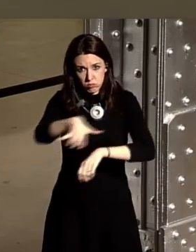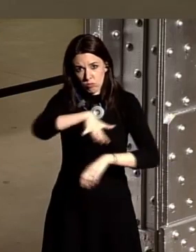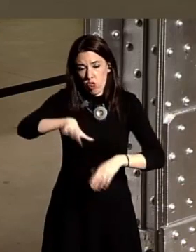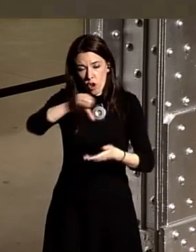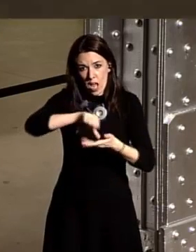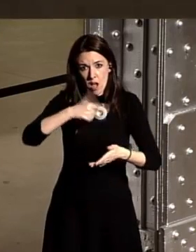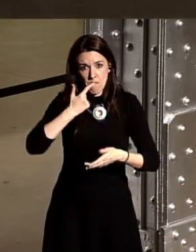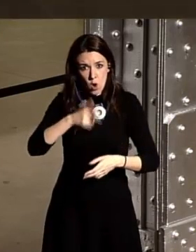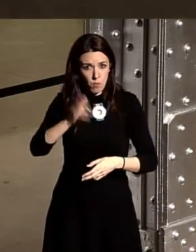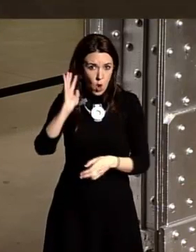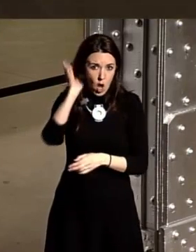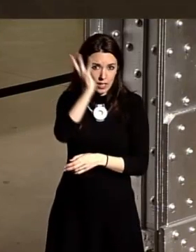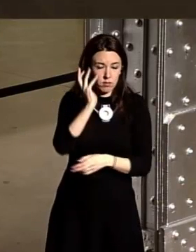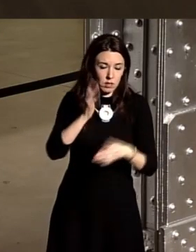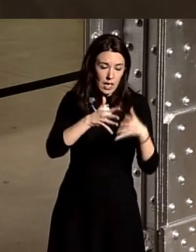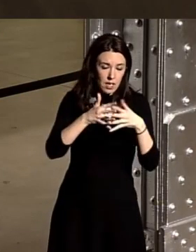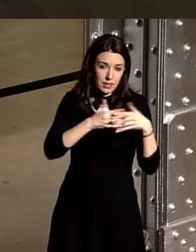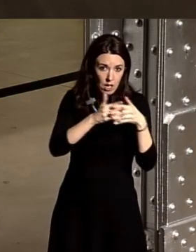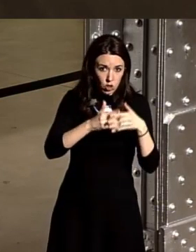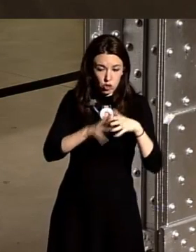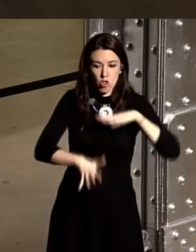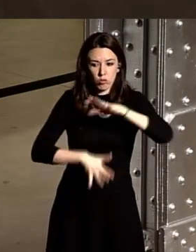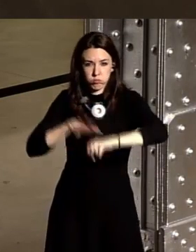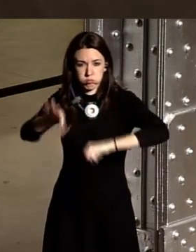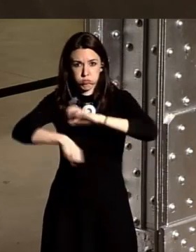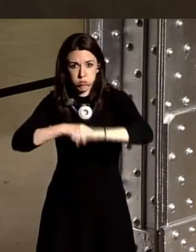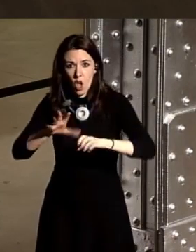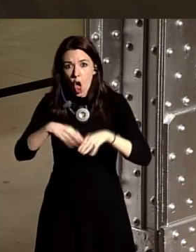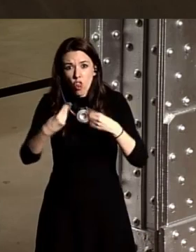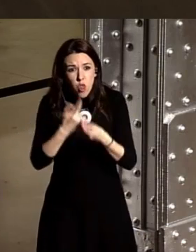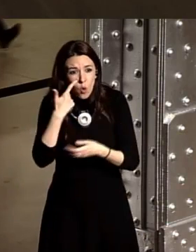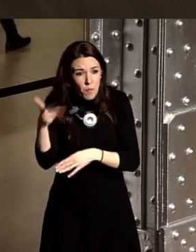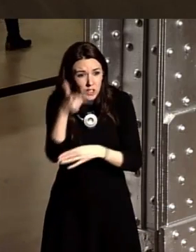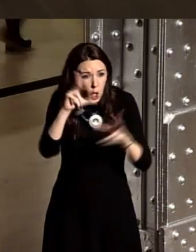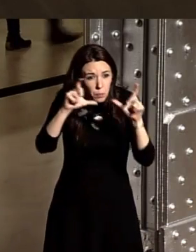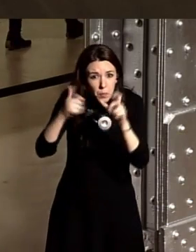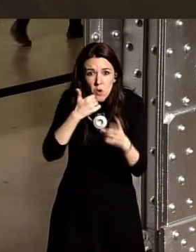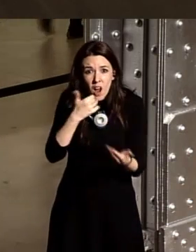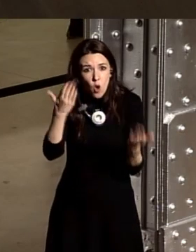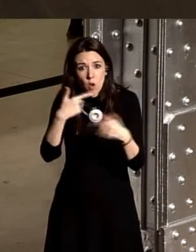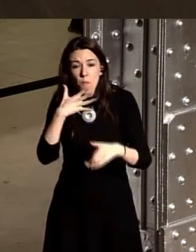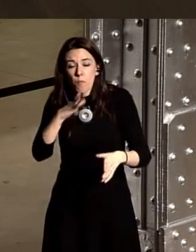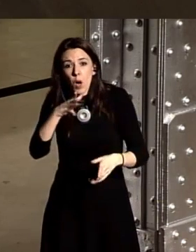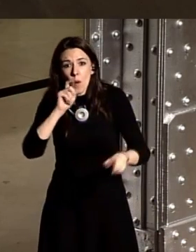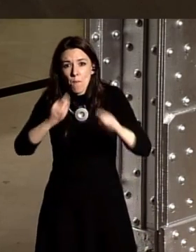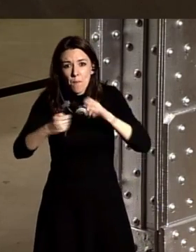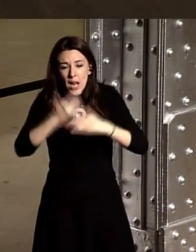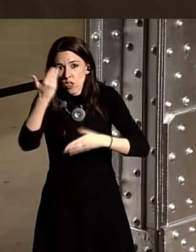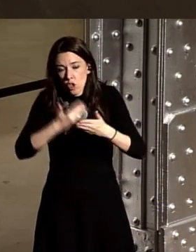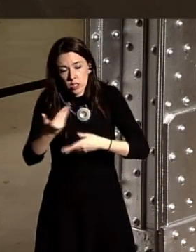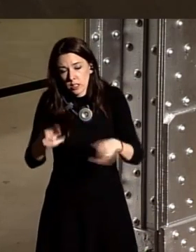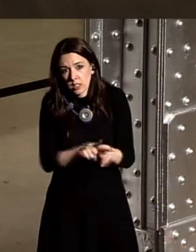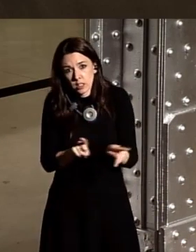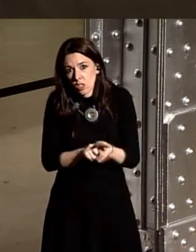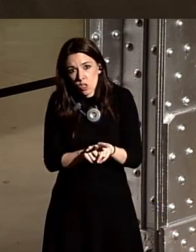por parte de las tropas estadounidenses y apenas hay documentos gráficos de aquello porque los periodistas estábamos bueno,